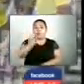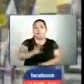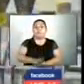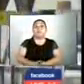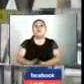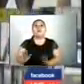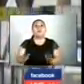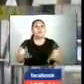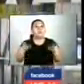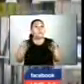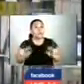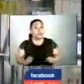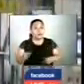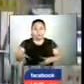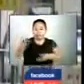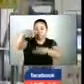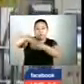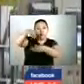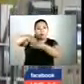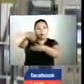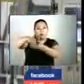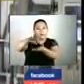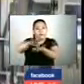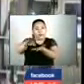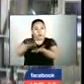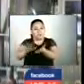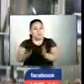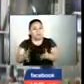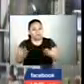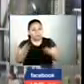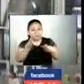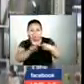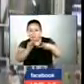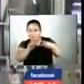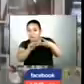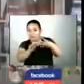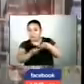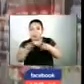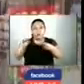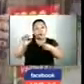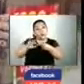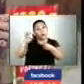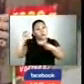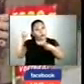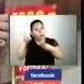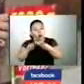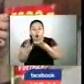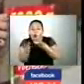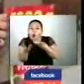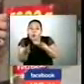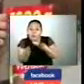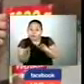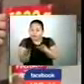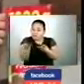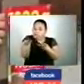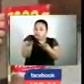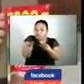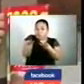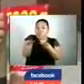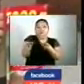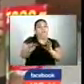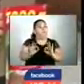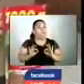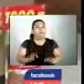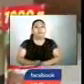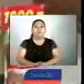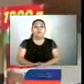necesarios para ser empaquetados. Entre ellos se destacan el color, la textura y el tamaño de grano adecuado.